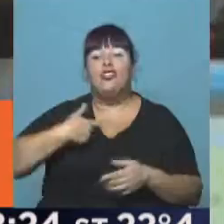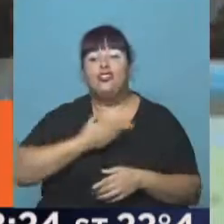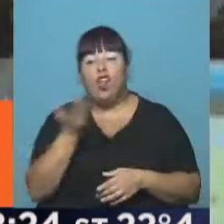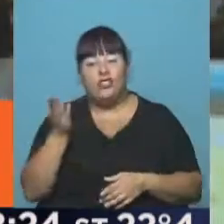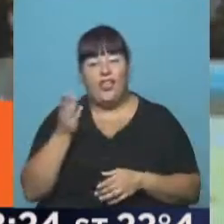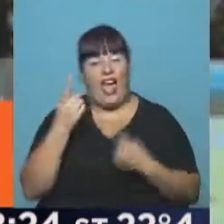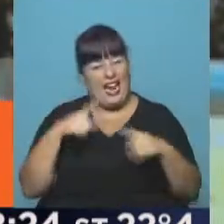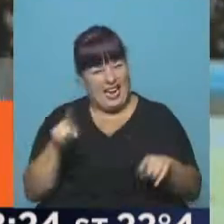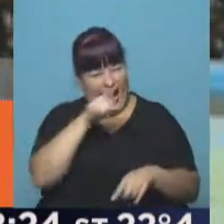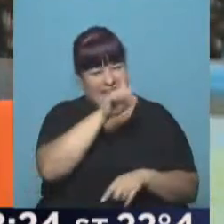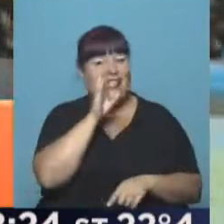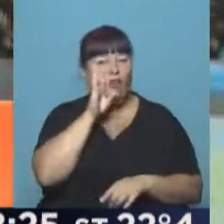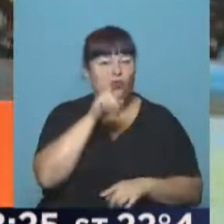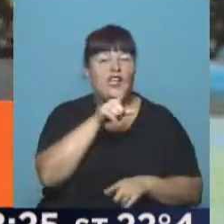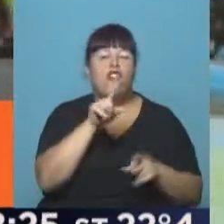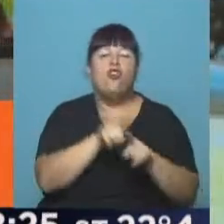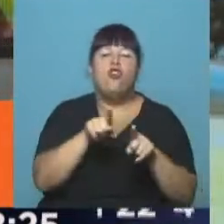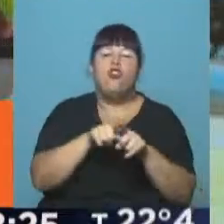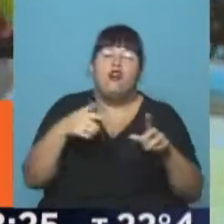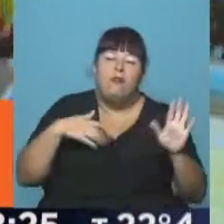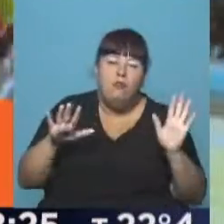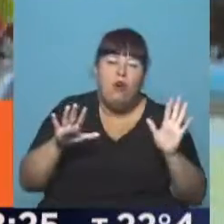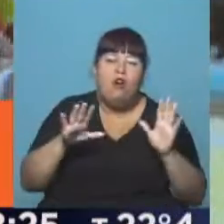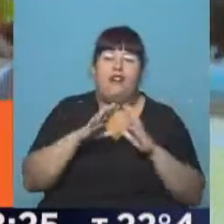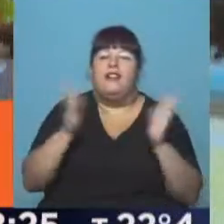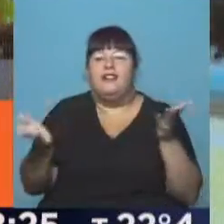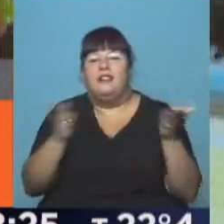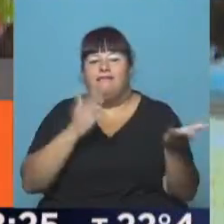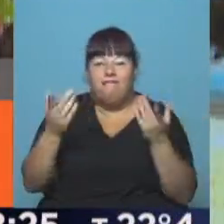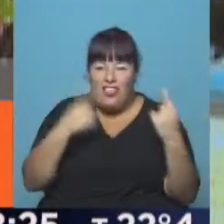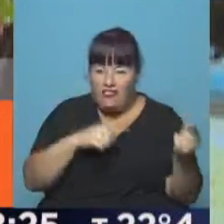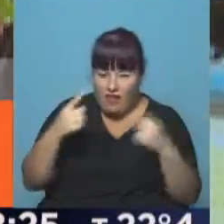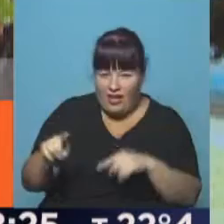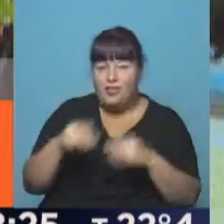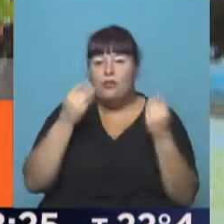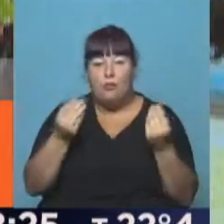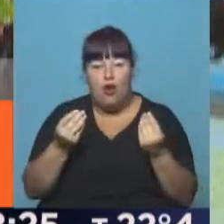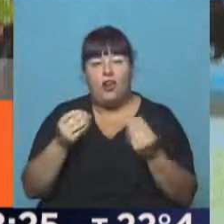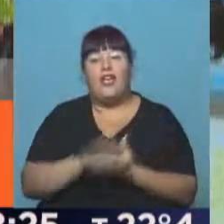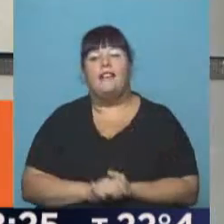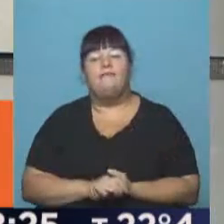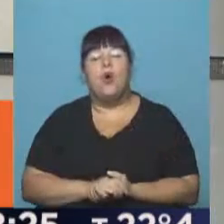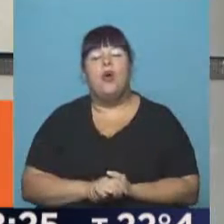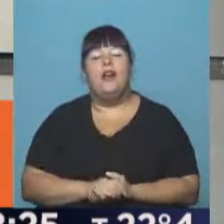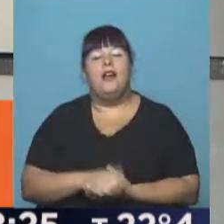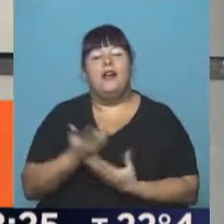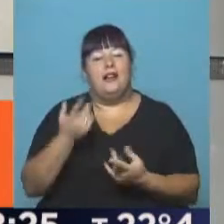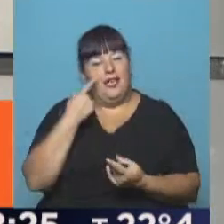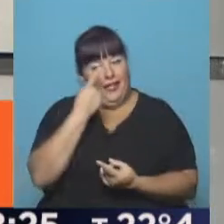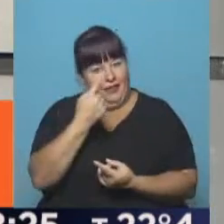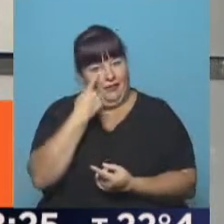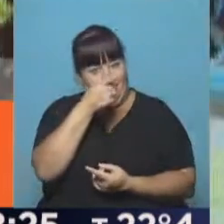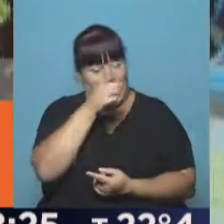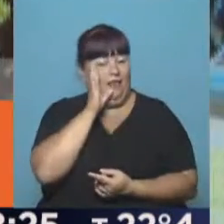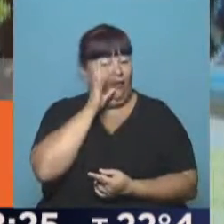muy extraña. Estados Unidos es una especie, yo diría, de diástole y sístole, porque no dejamos de, digamos, de